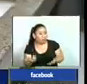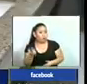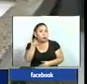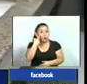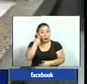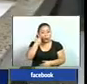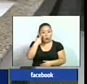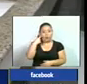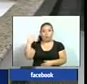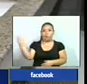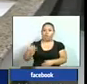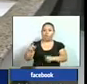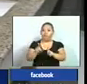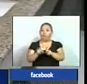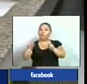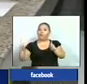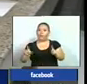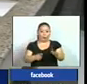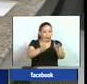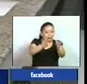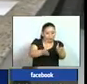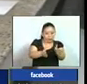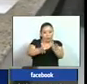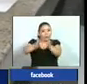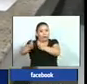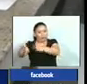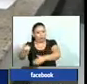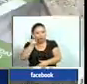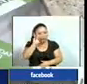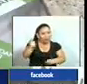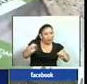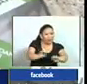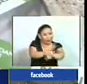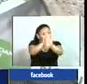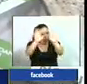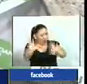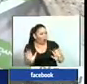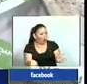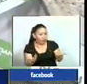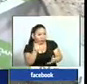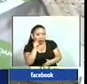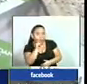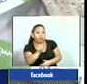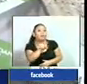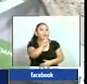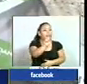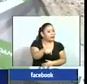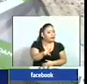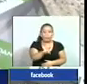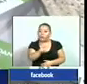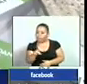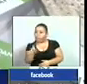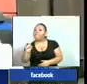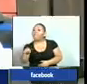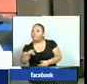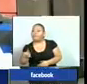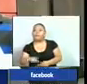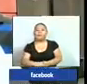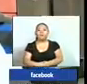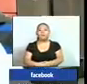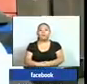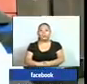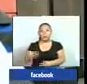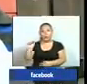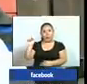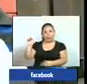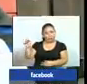mantener el distanciamiento social y las señales lo dejan muy claro a los usuarios cuáles se deben o no ocupar. Están